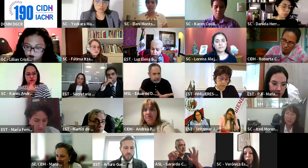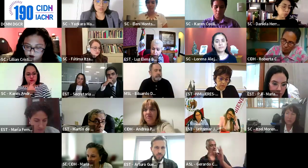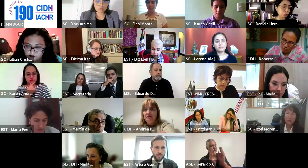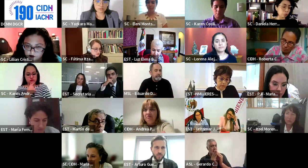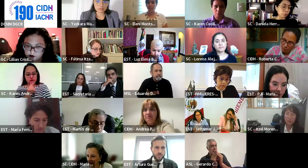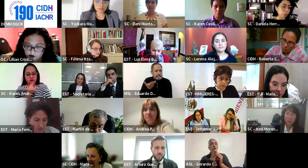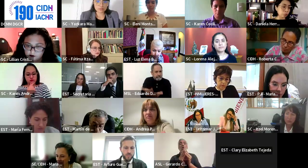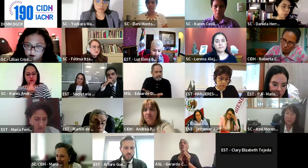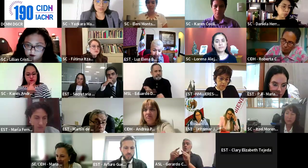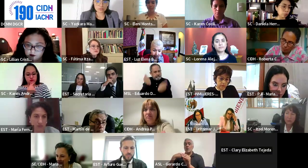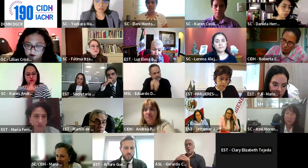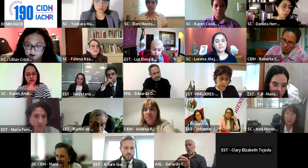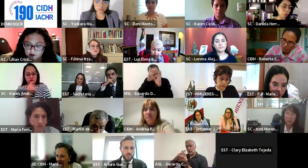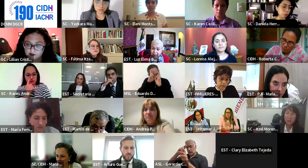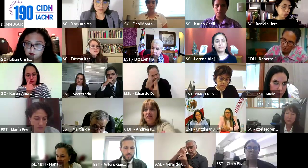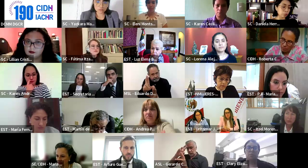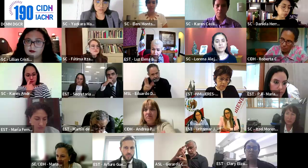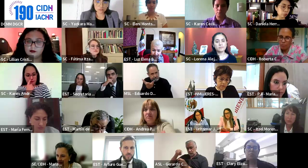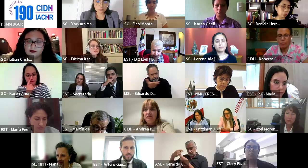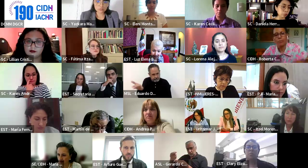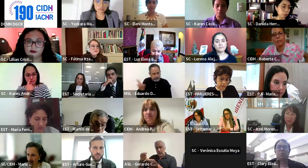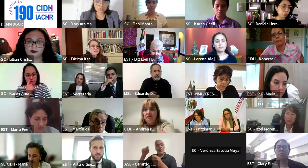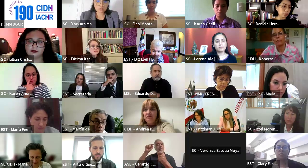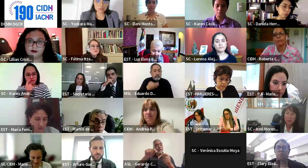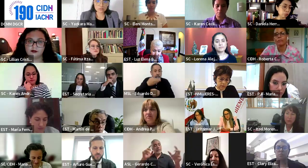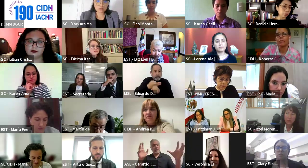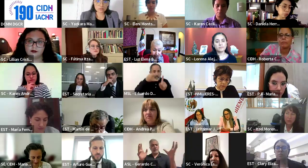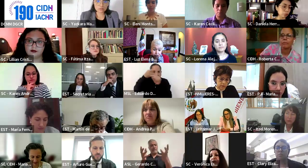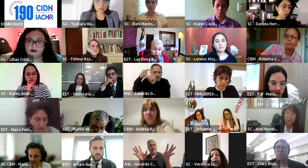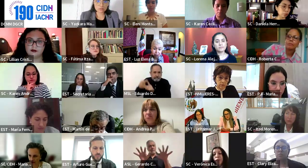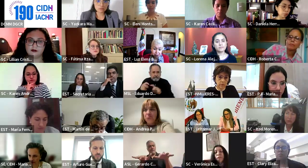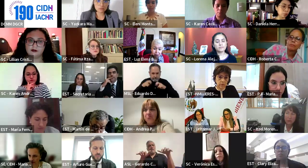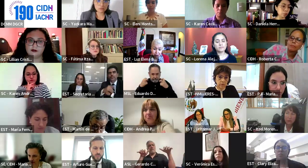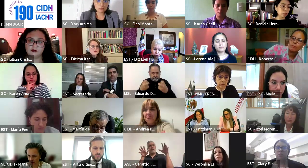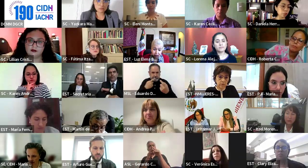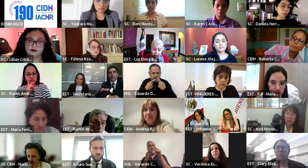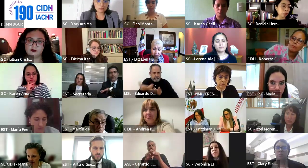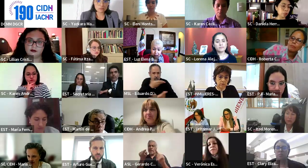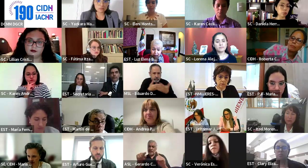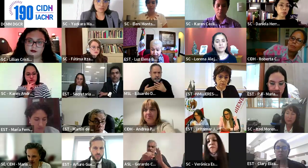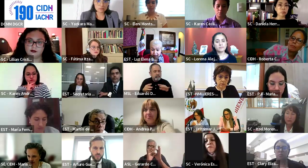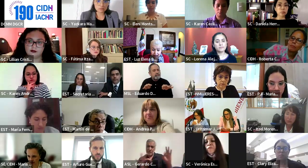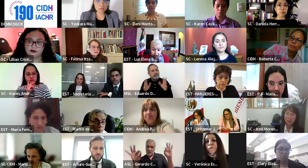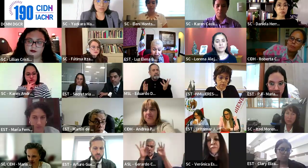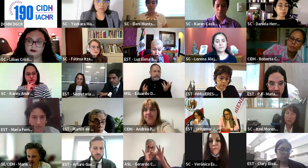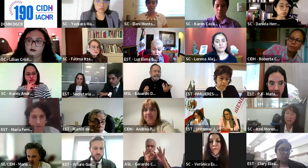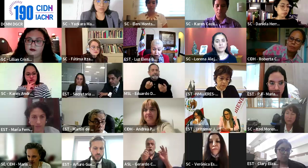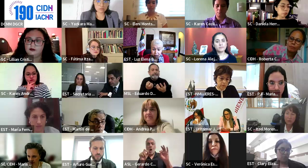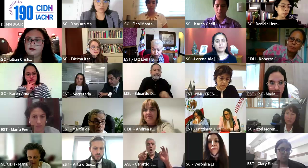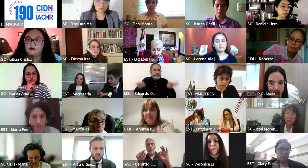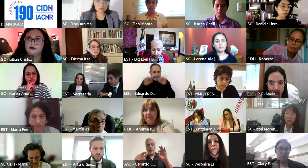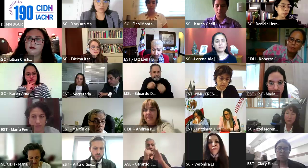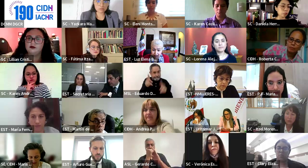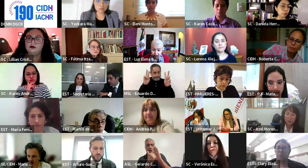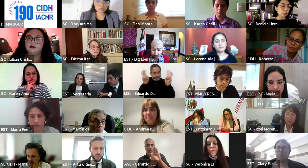presentamos nuestros respetos. Esta audiencia ilustra claramente la importancia del abordaje de esta agenda con